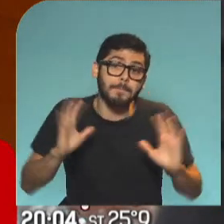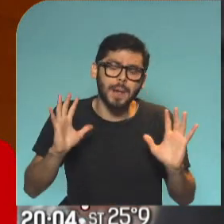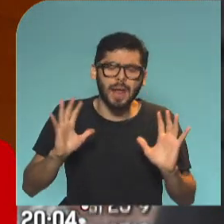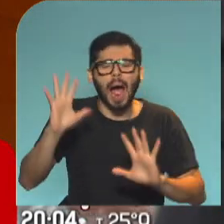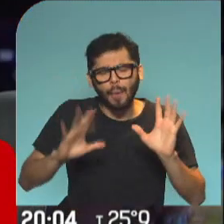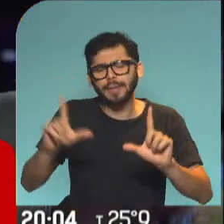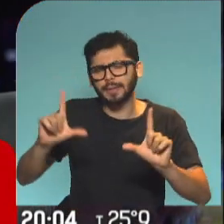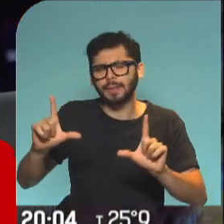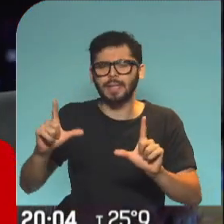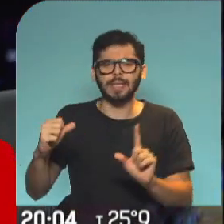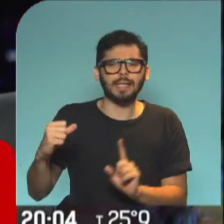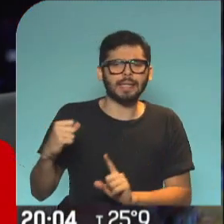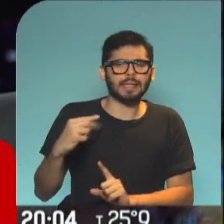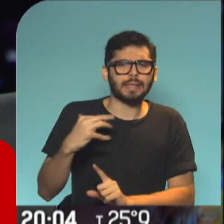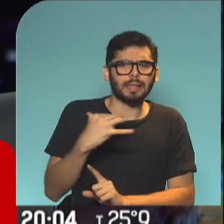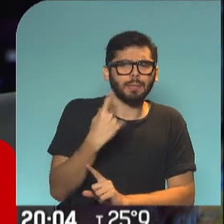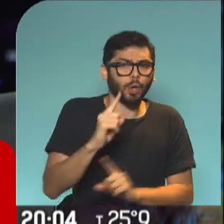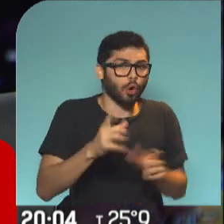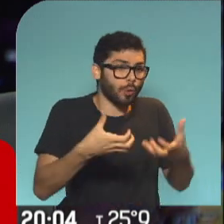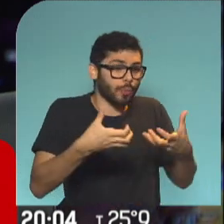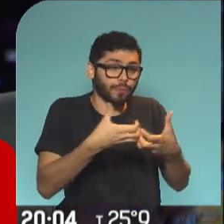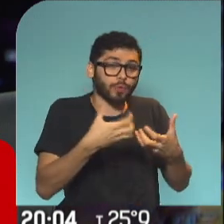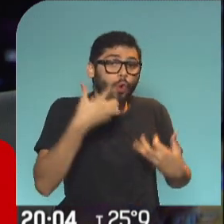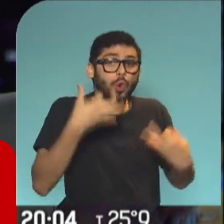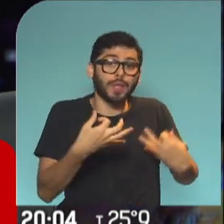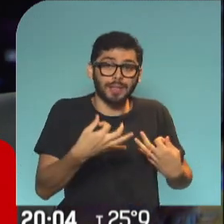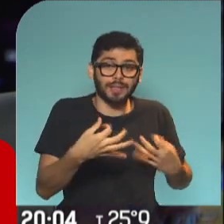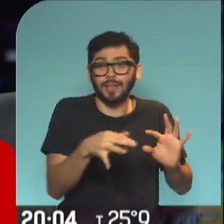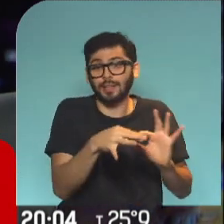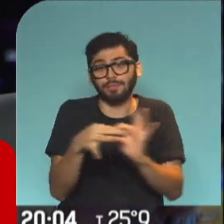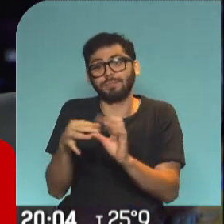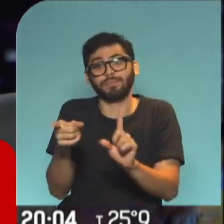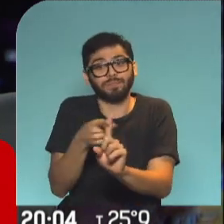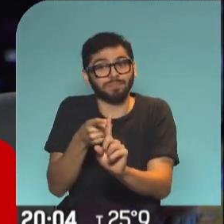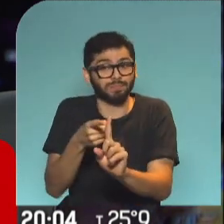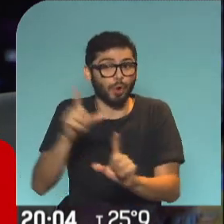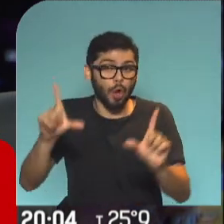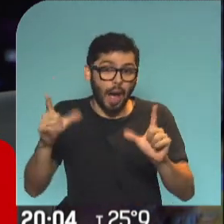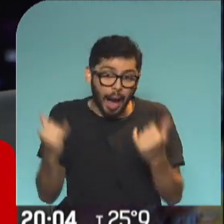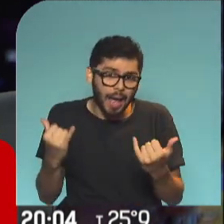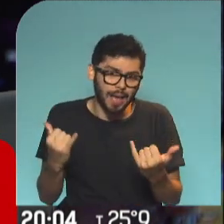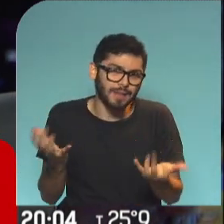también que cierto sector de la justicia actúa junto con los medios de comunicación